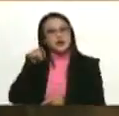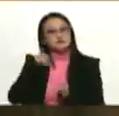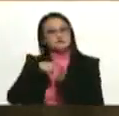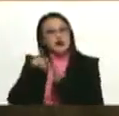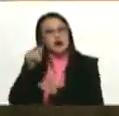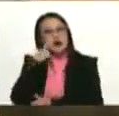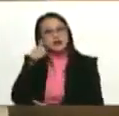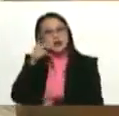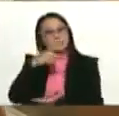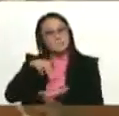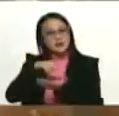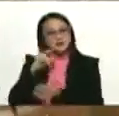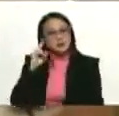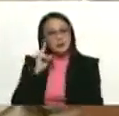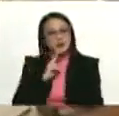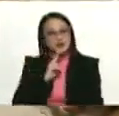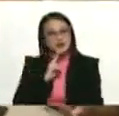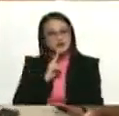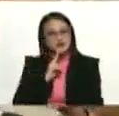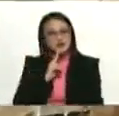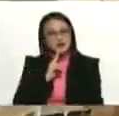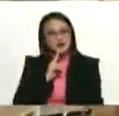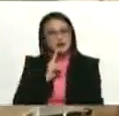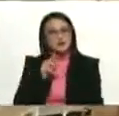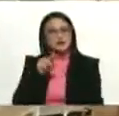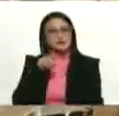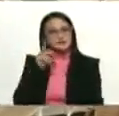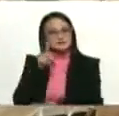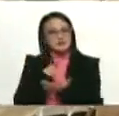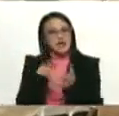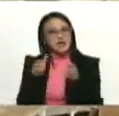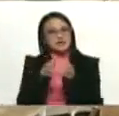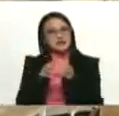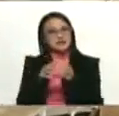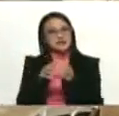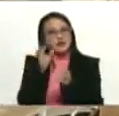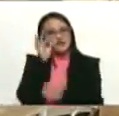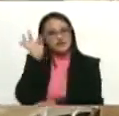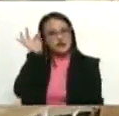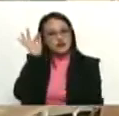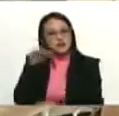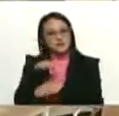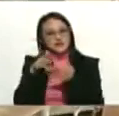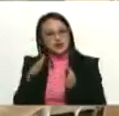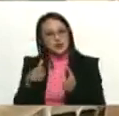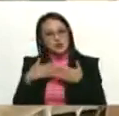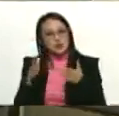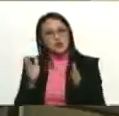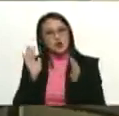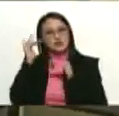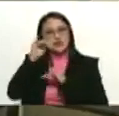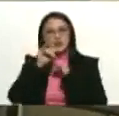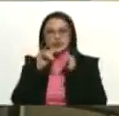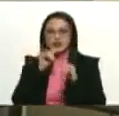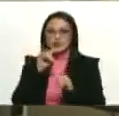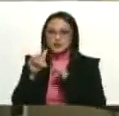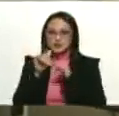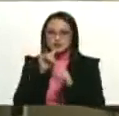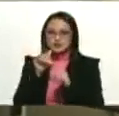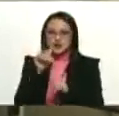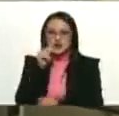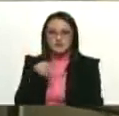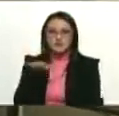Bolívar del país, por supuesto, está el equipo de fiscales atendiendo las denuncias del